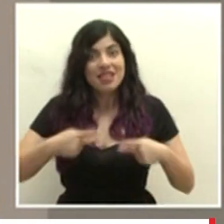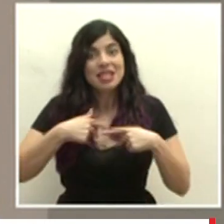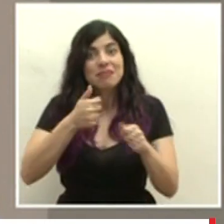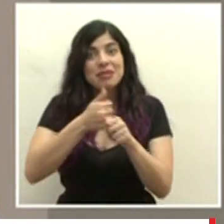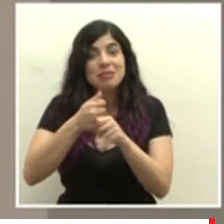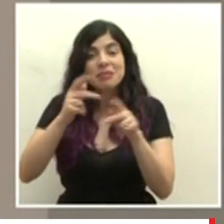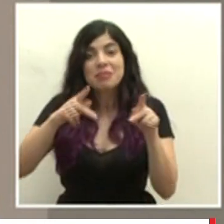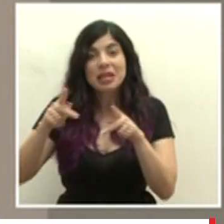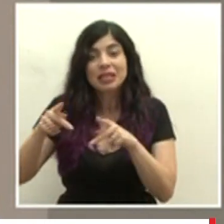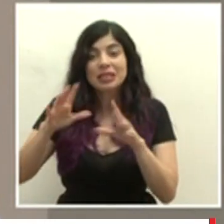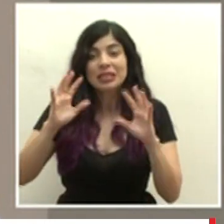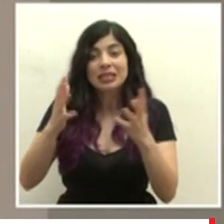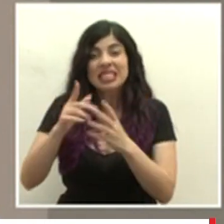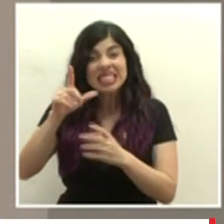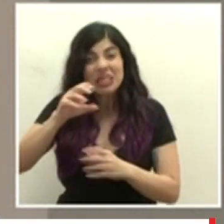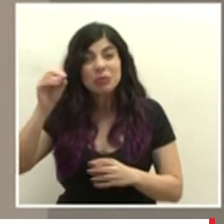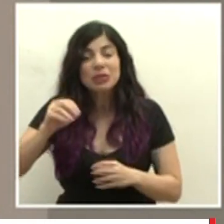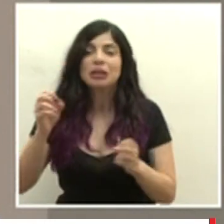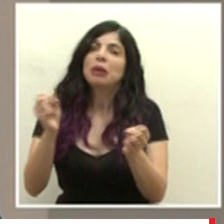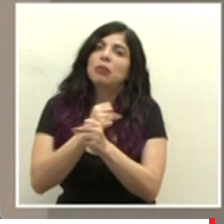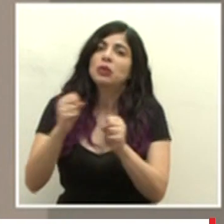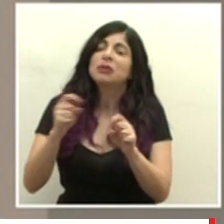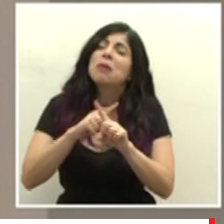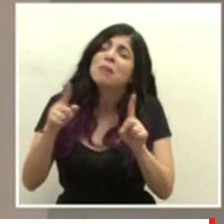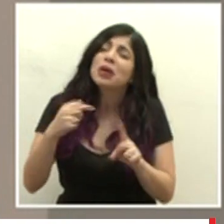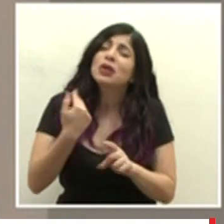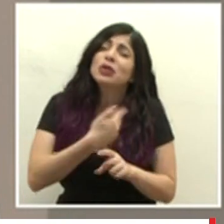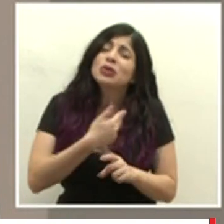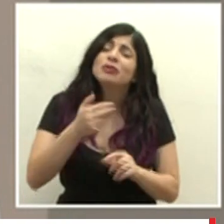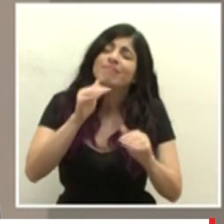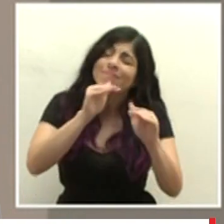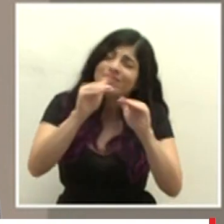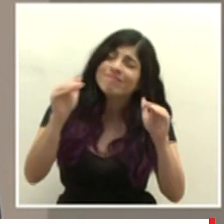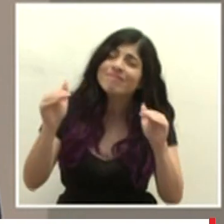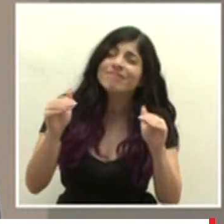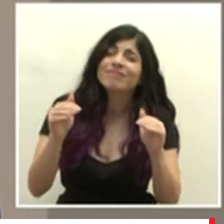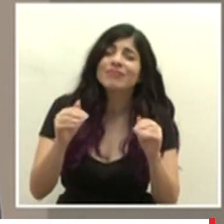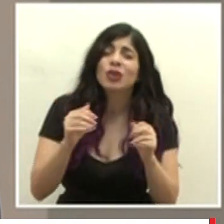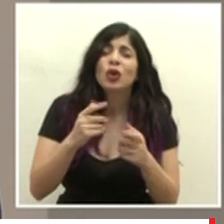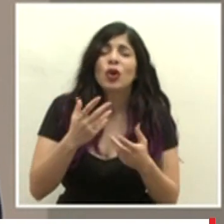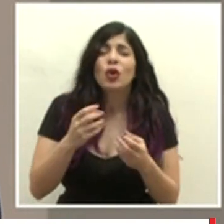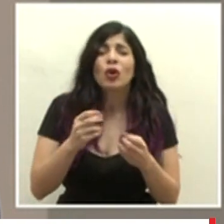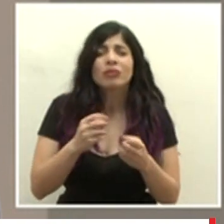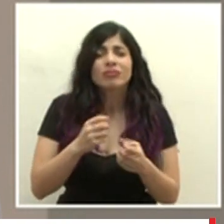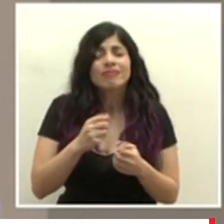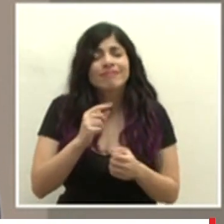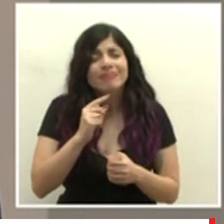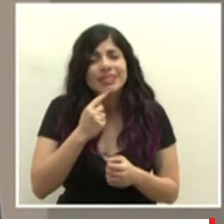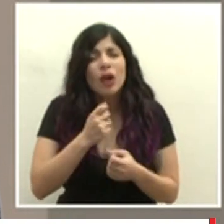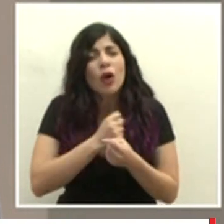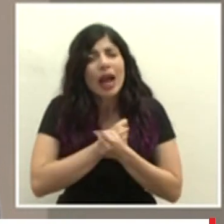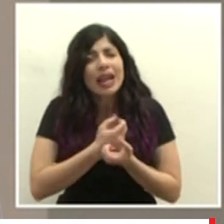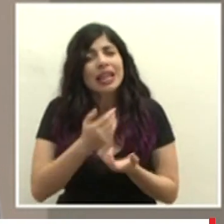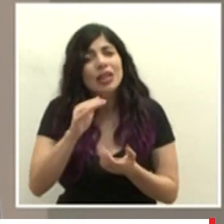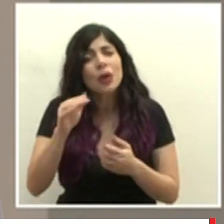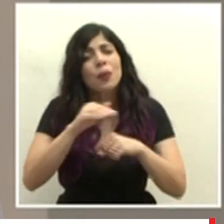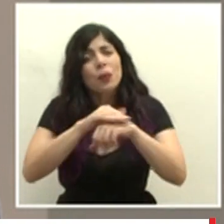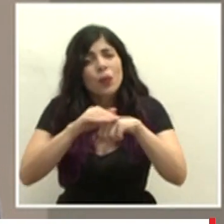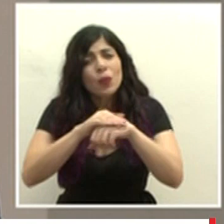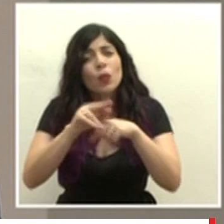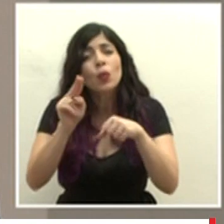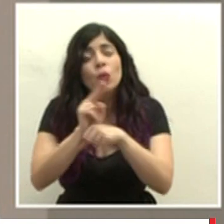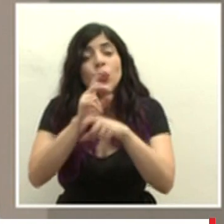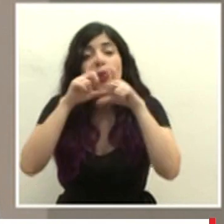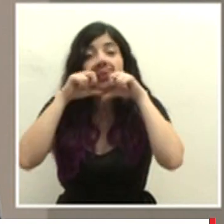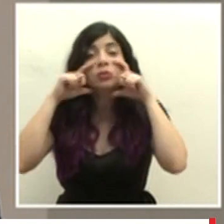personas o de los que están alrededor, pero yo sí hacemos ese llamado muy encarecidamente a que por favor el uso de la mascarilla en los lugares